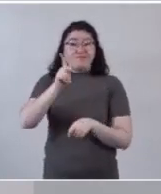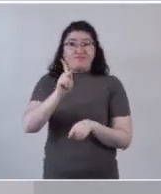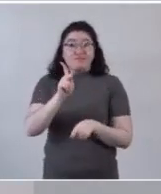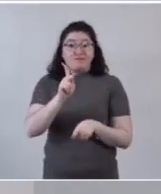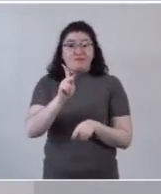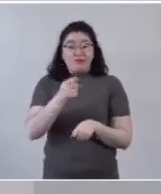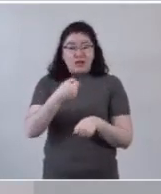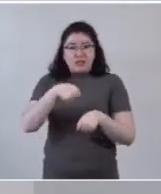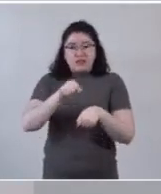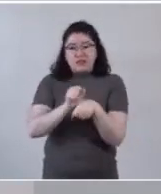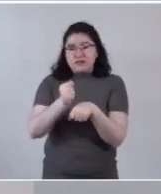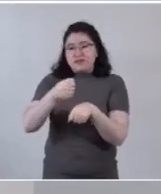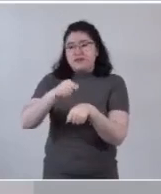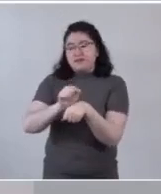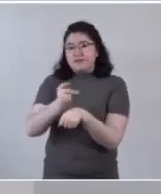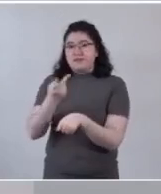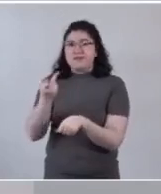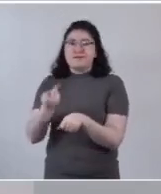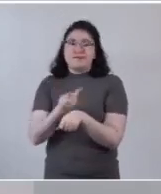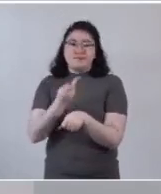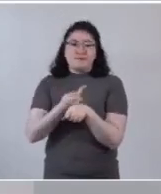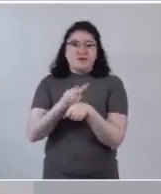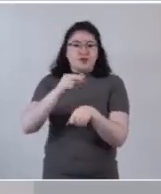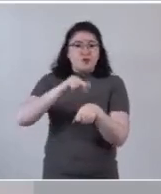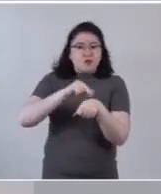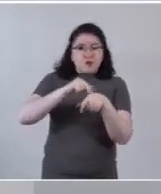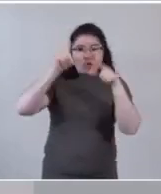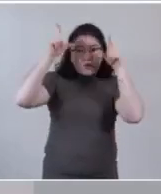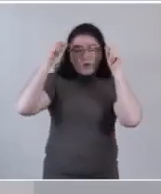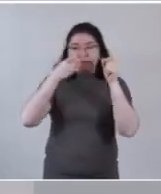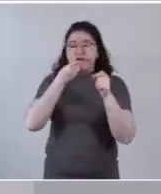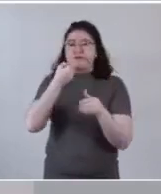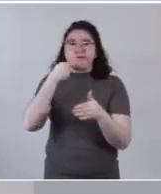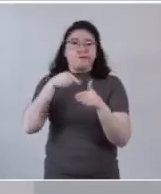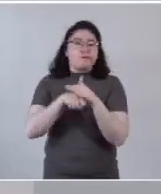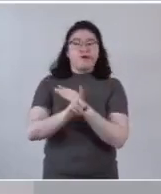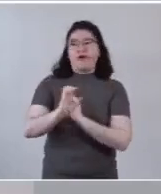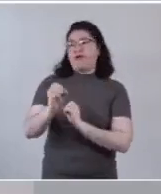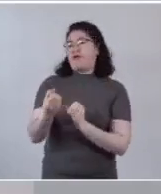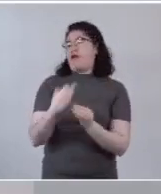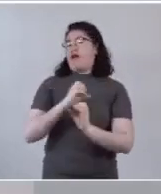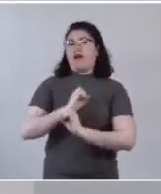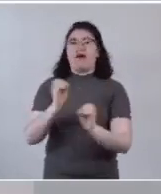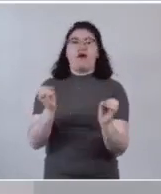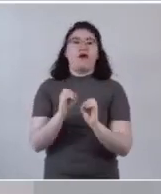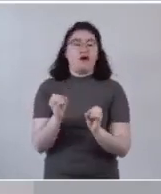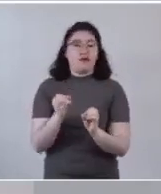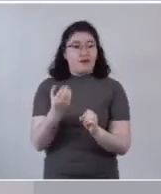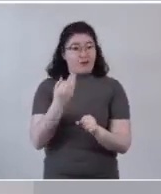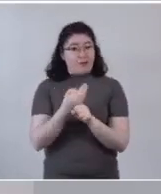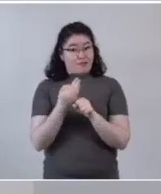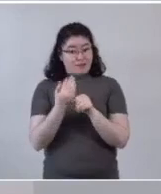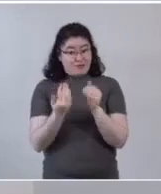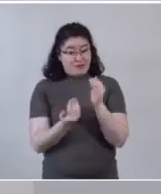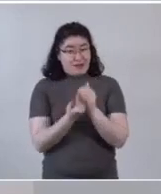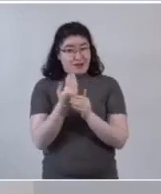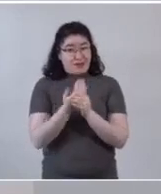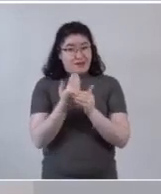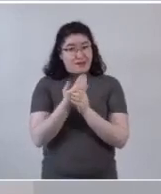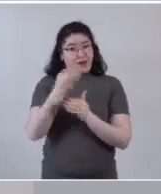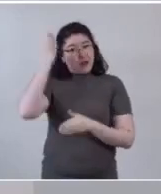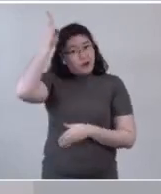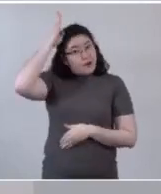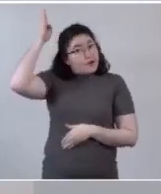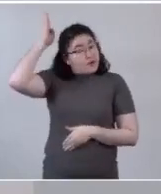tenemos protestas de que no les llegan, si no es del Seguro Social. En este caso, en la mañana hubo una protesta de bomberos en